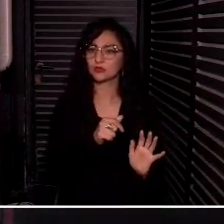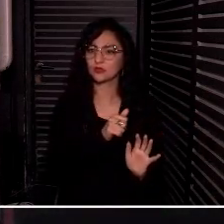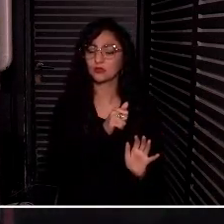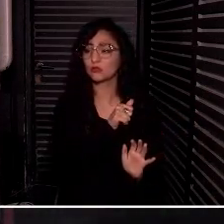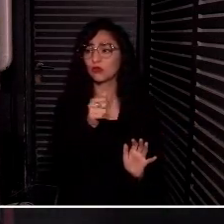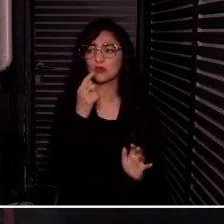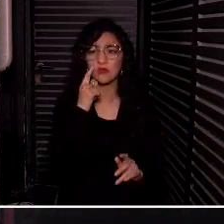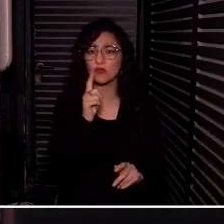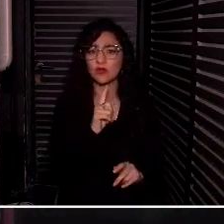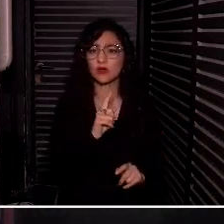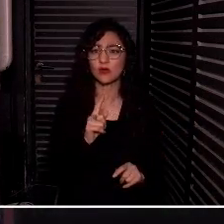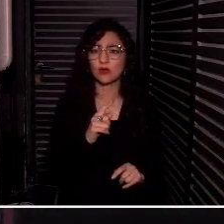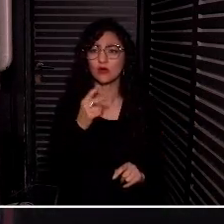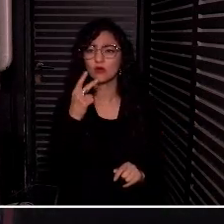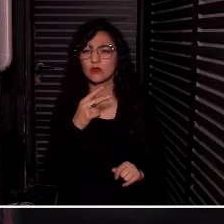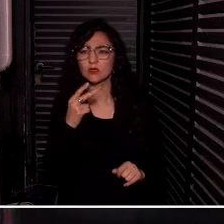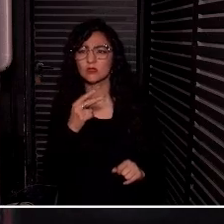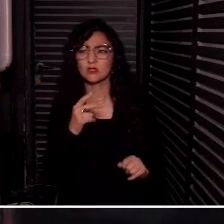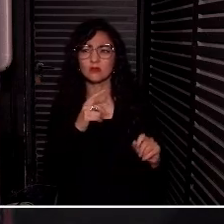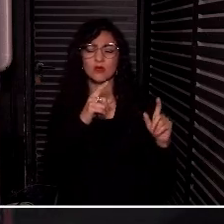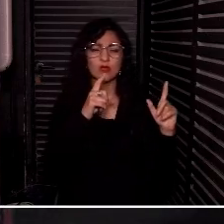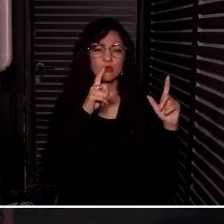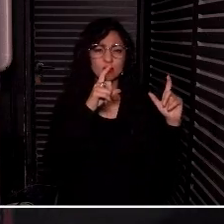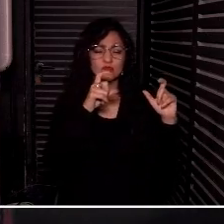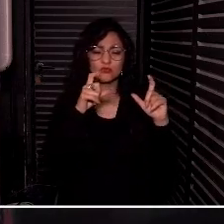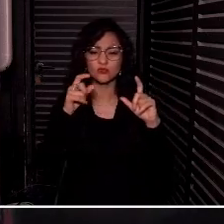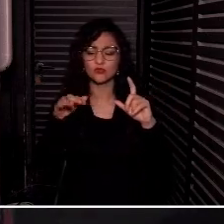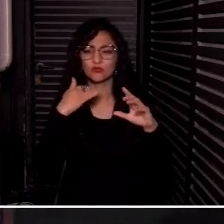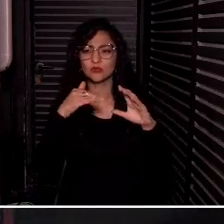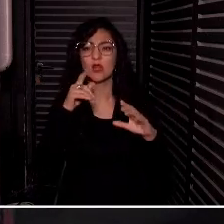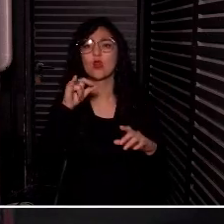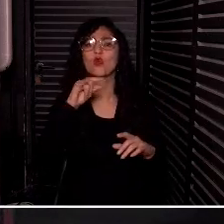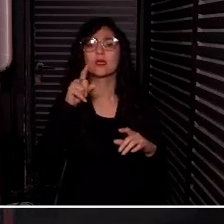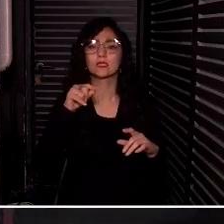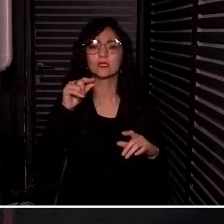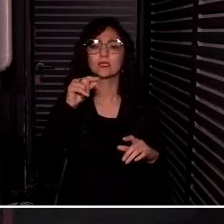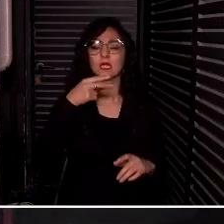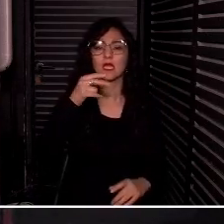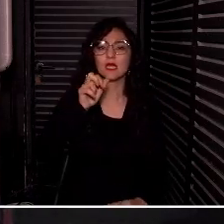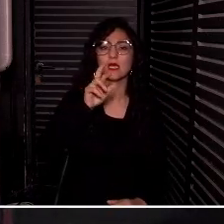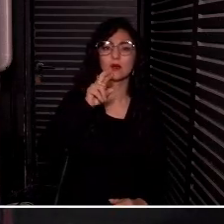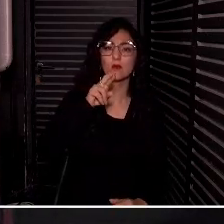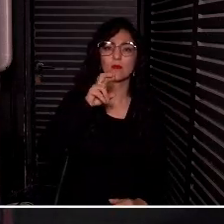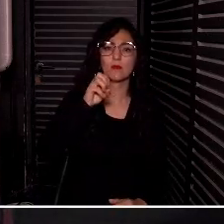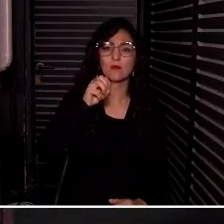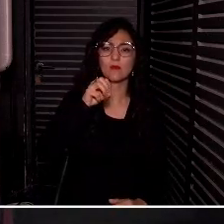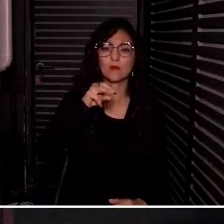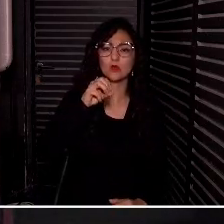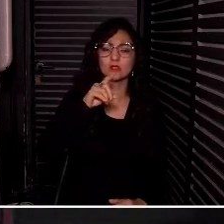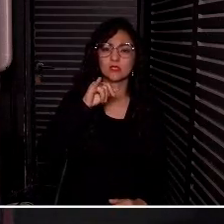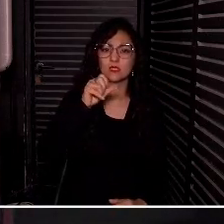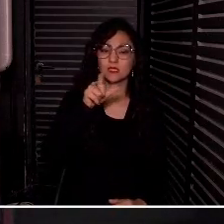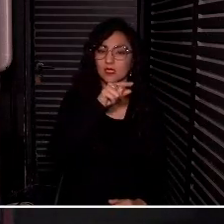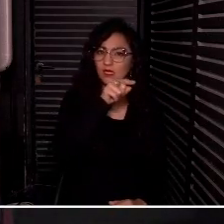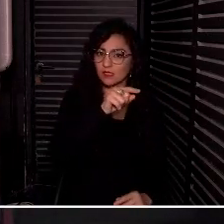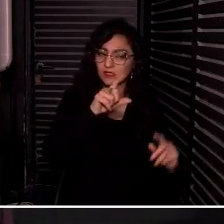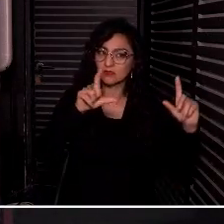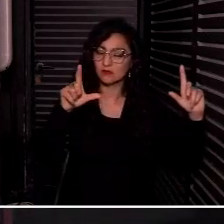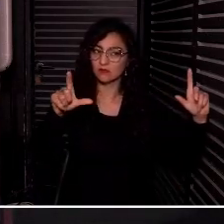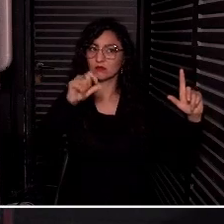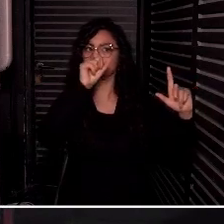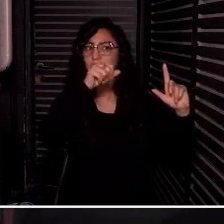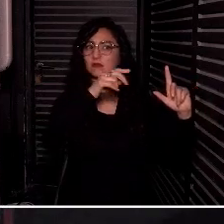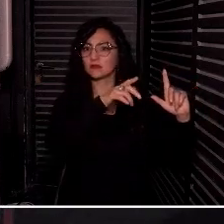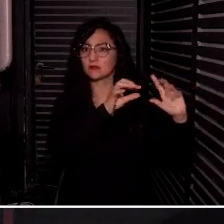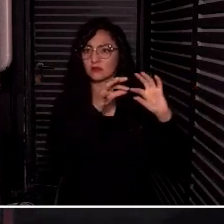vieron A lo mejor le llegaron en forma de memes de chiste Luis hermosilla eh o lo vieron de otro lado pero esa imagen Yo creo que es como bastante decidora